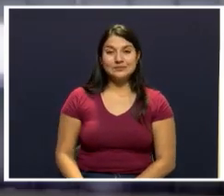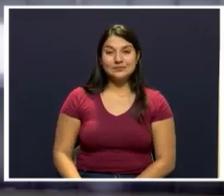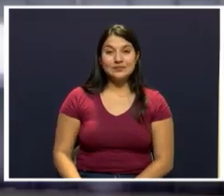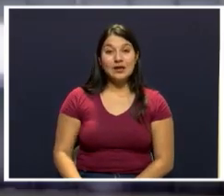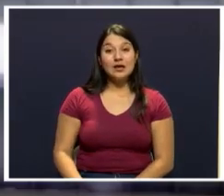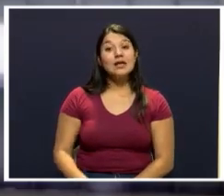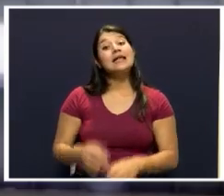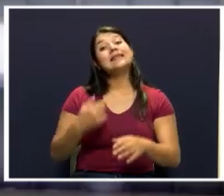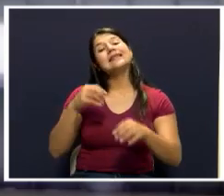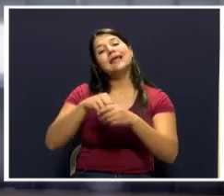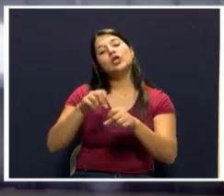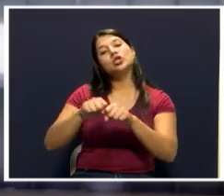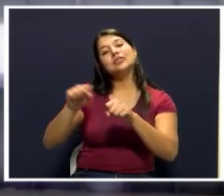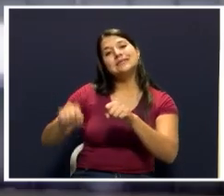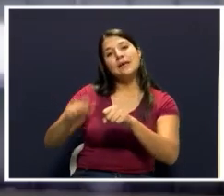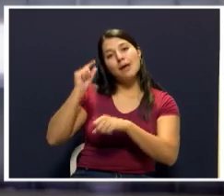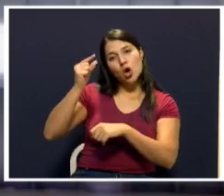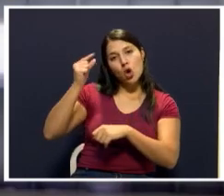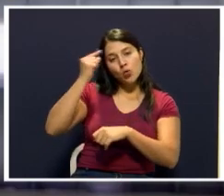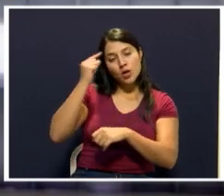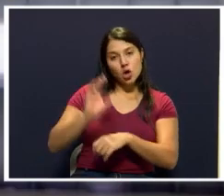parte del Sistema Estatal de Radio y Televisión.